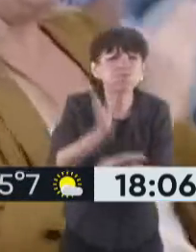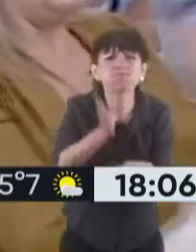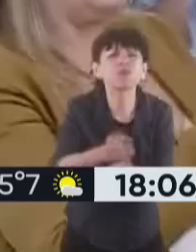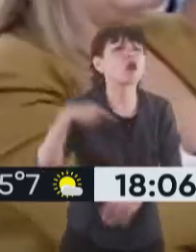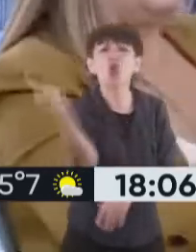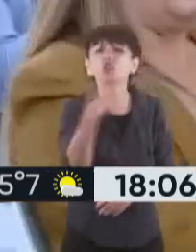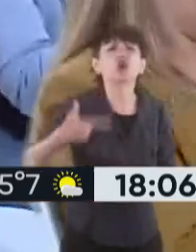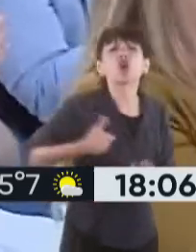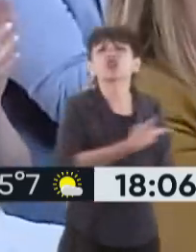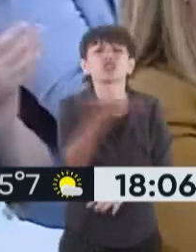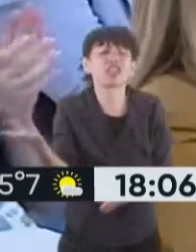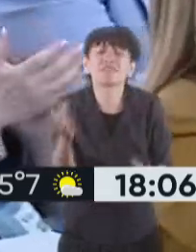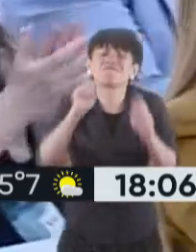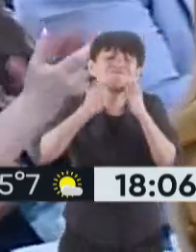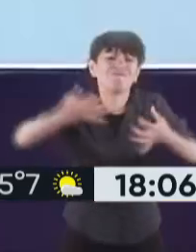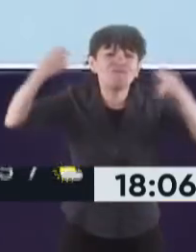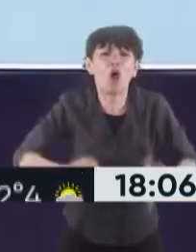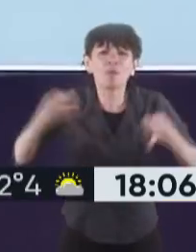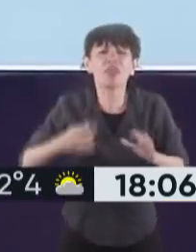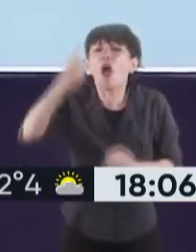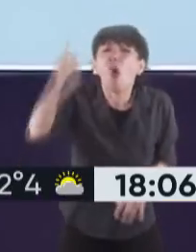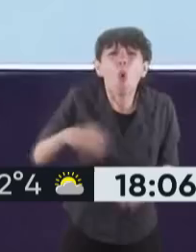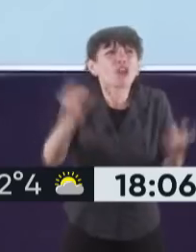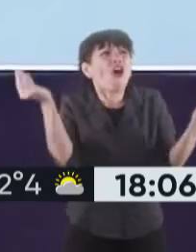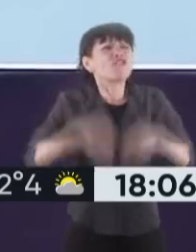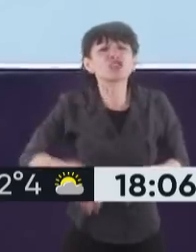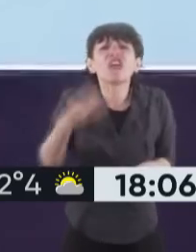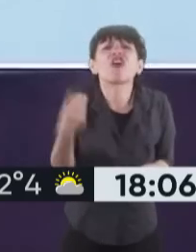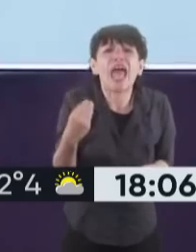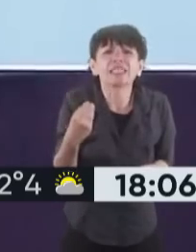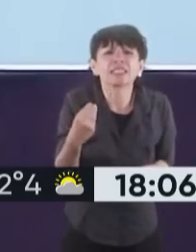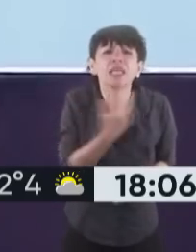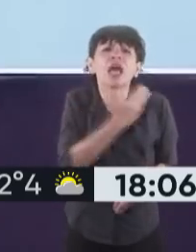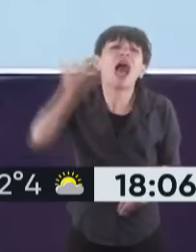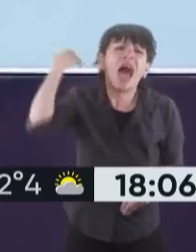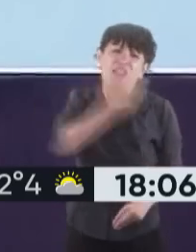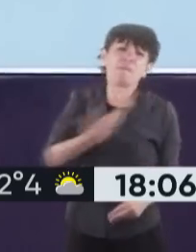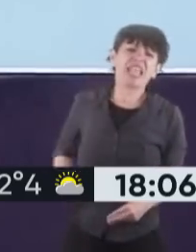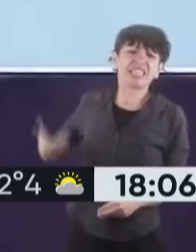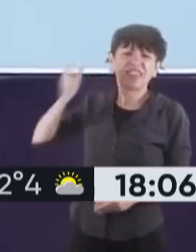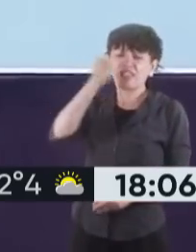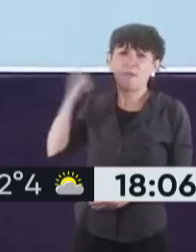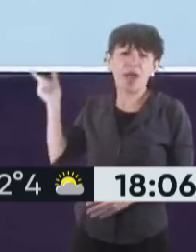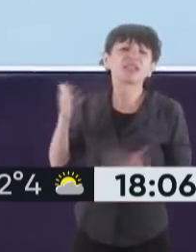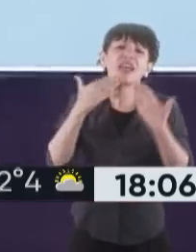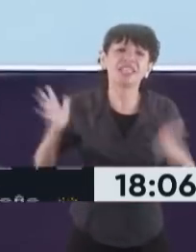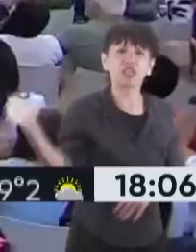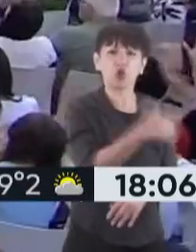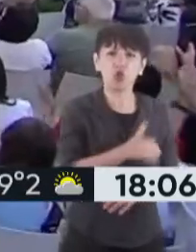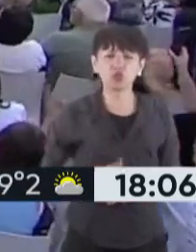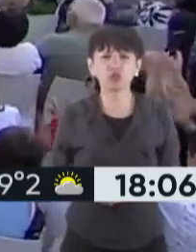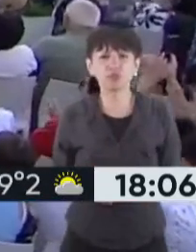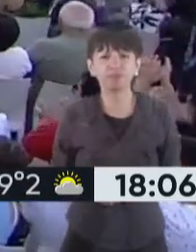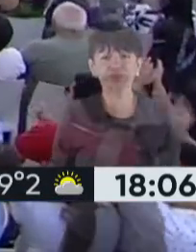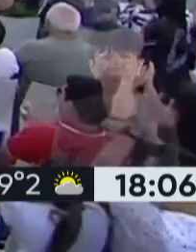somos una sociedad formidable. Lo único frustrante fue el presidente que tuvimos. Gracias a todos y todas.